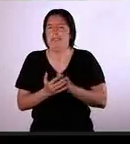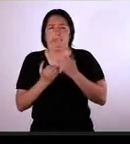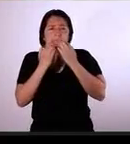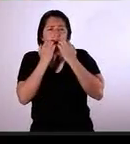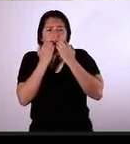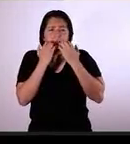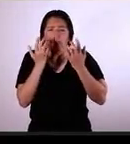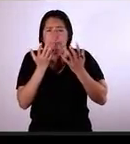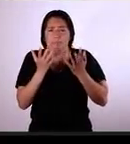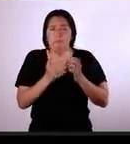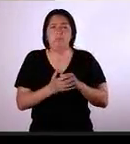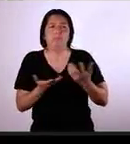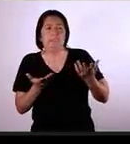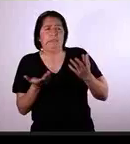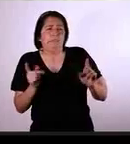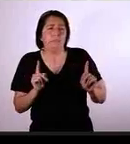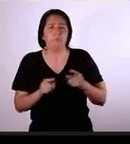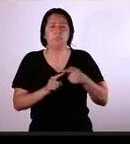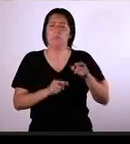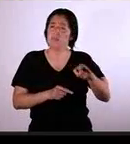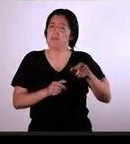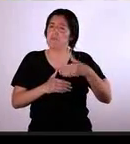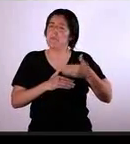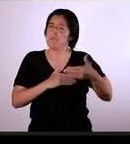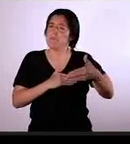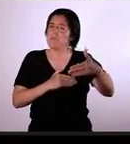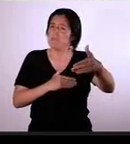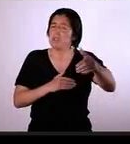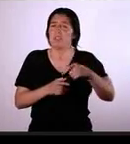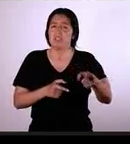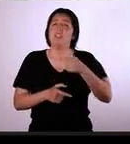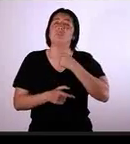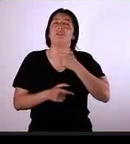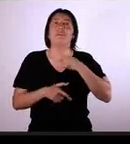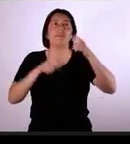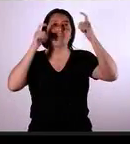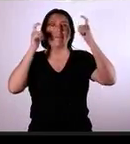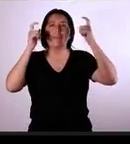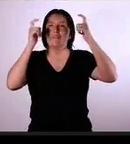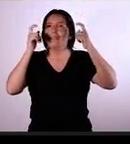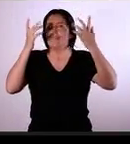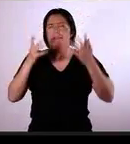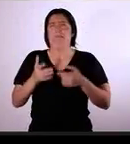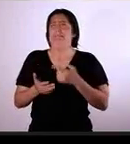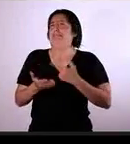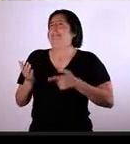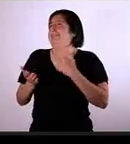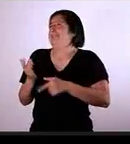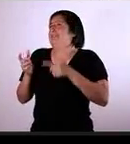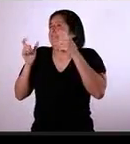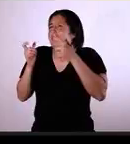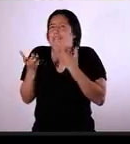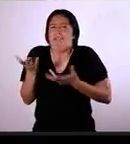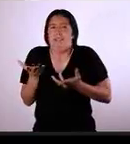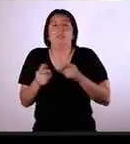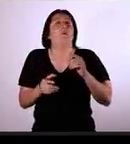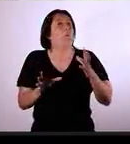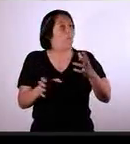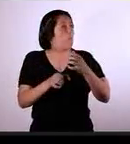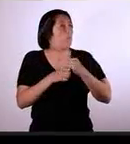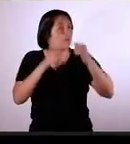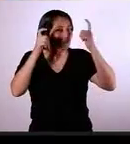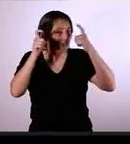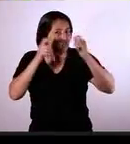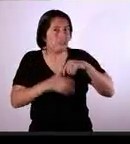temor a que le pueda pasar algo. Pero ella siguió avanzando, le gustaba. Quería ser reina. Yo decía, ¿reina de qué va a ser? Y logró ser reina